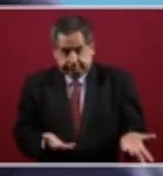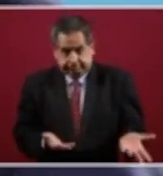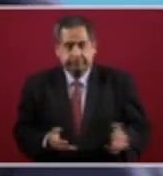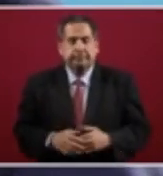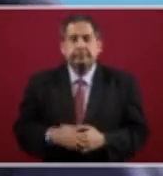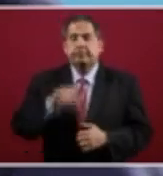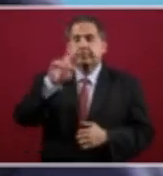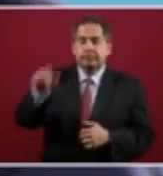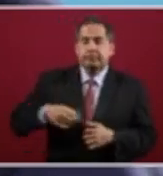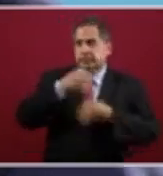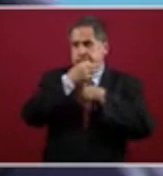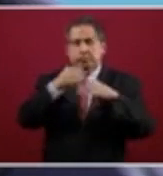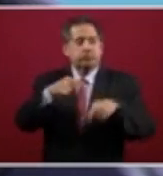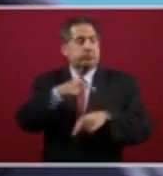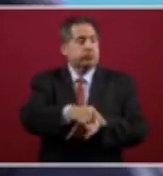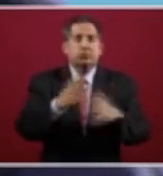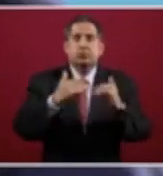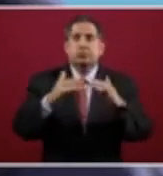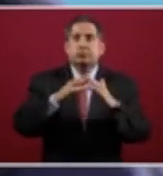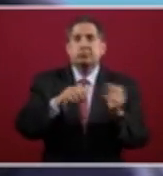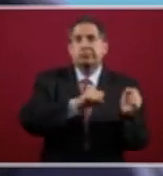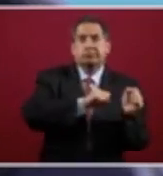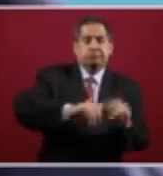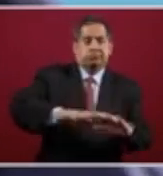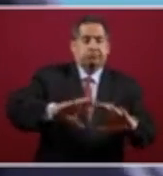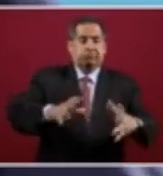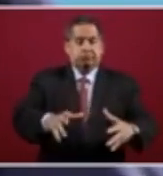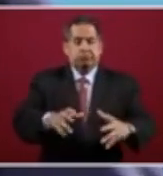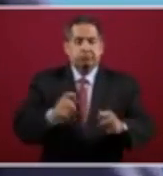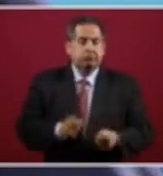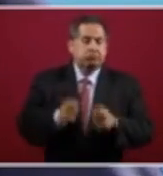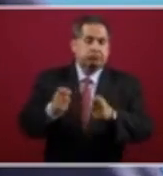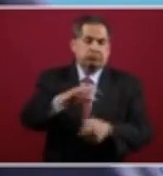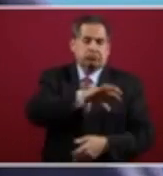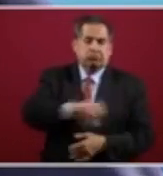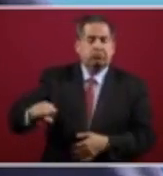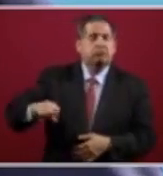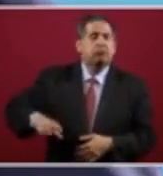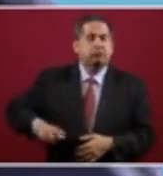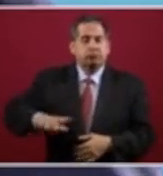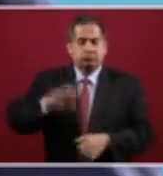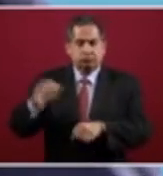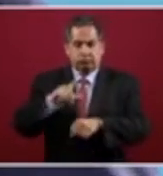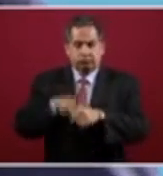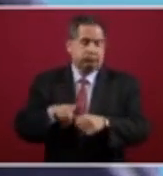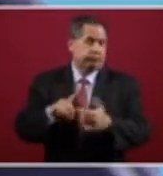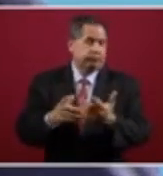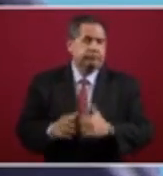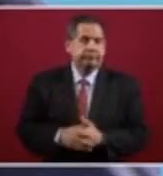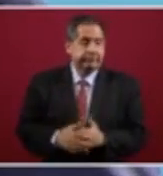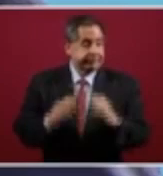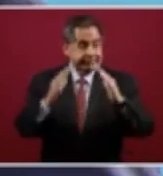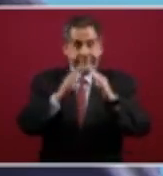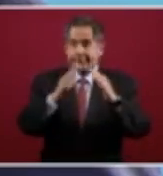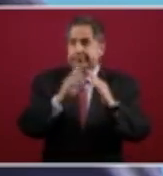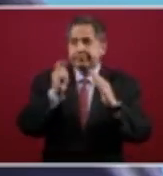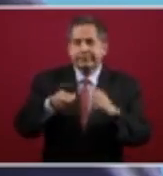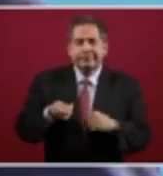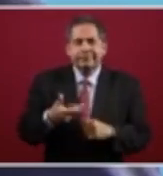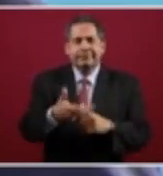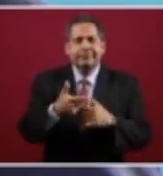decreto de abandono del entonces PGR a favor del gobierno federal. Este inmueble se declara en abandono